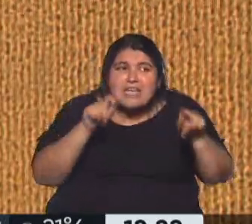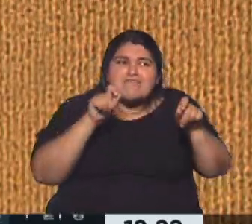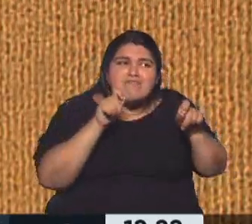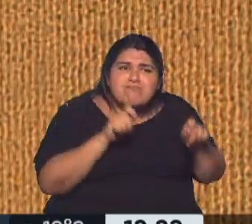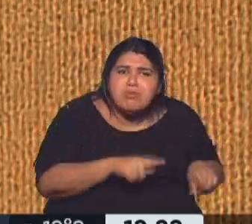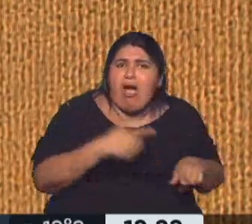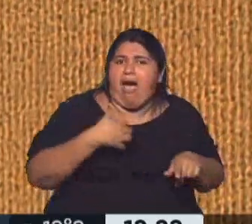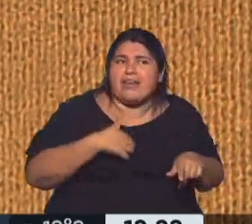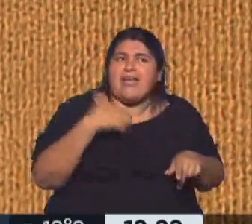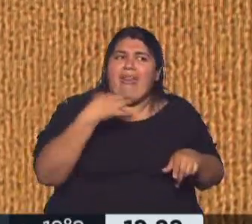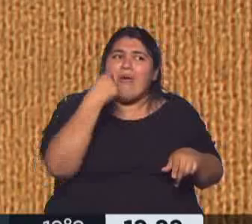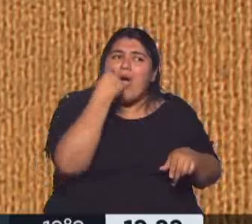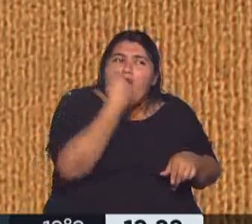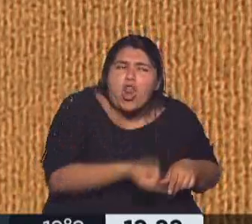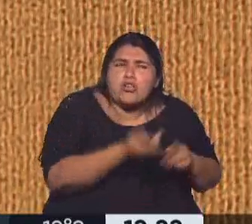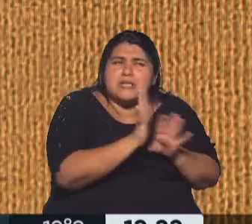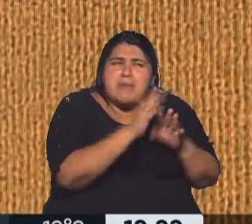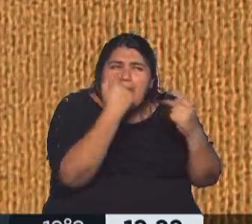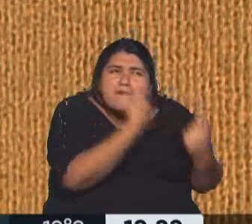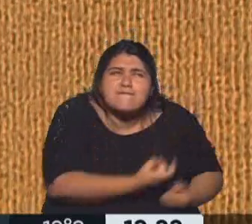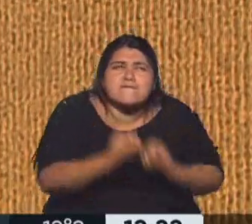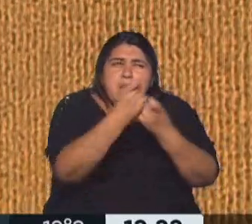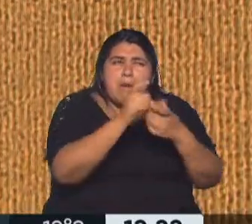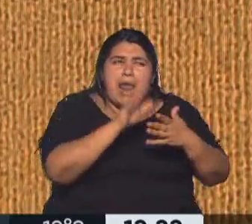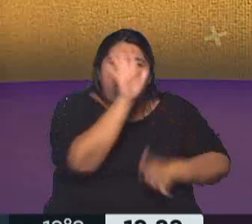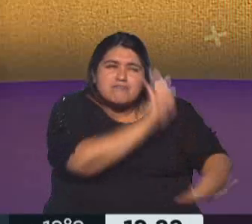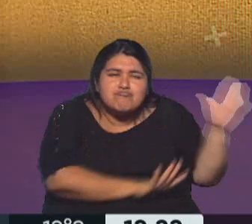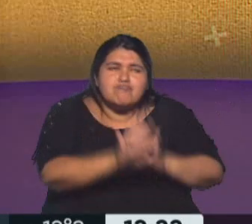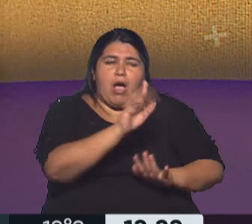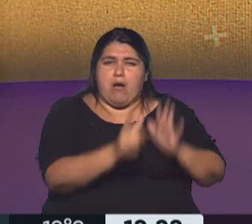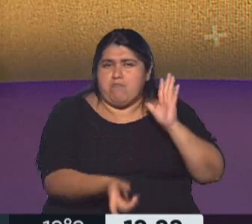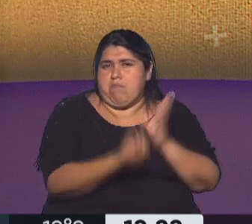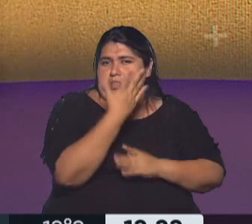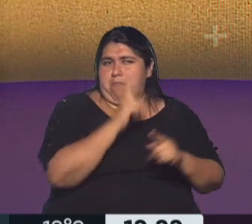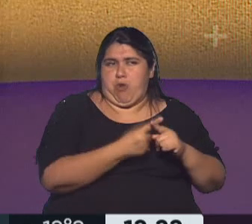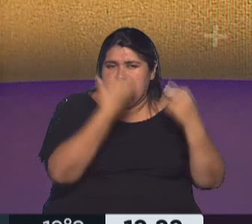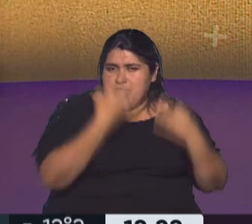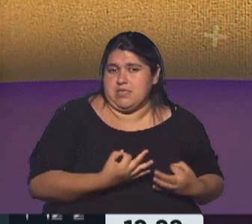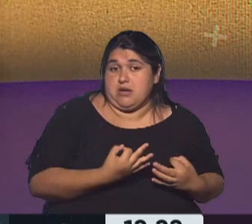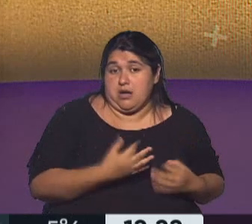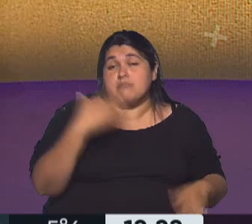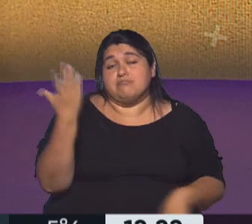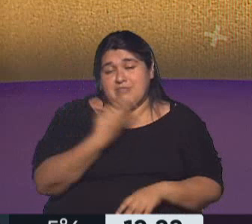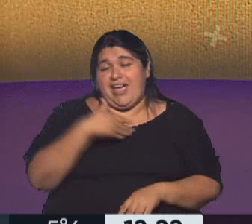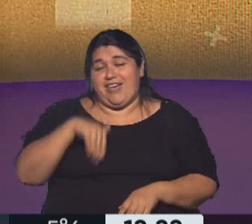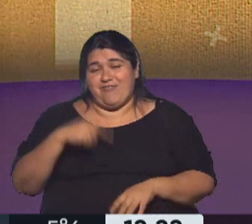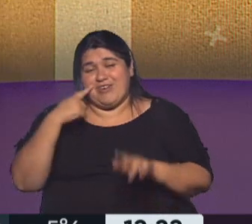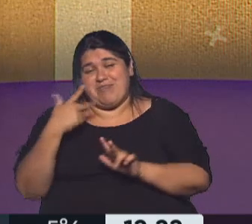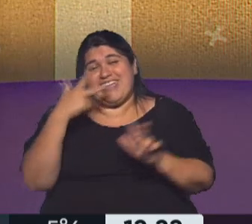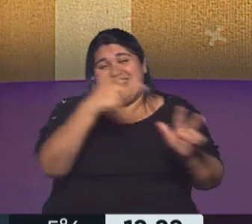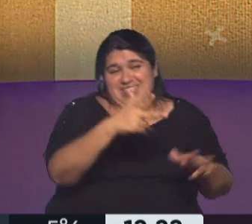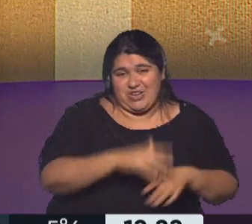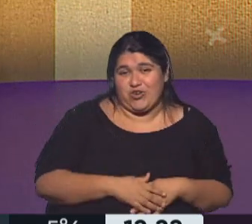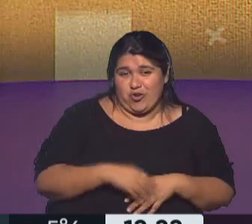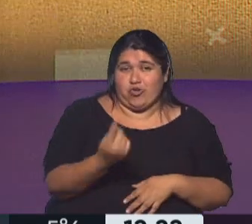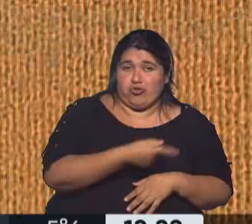conocer. Hay que conocer la Argentina para poder diseñar política económica. Bueno, el FMI vino a decir eso. Fíjense, nos salió